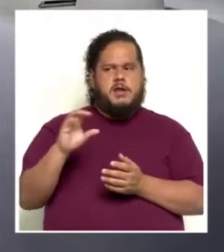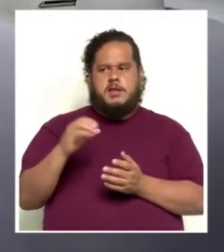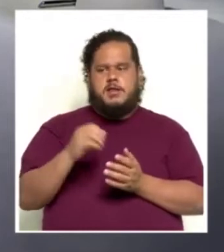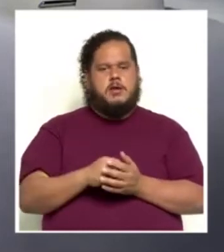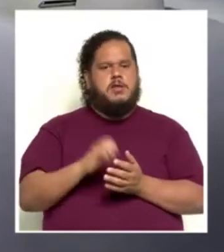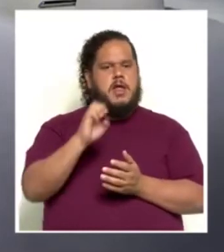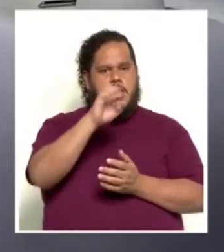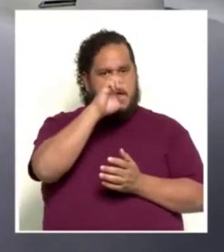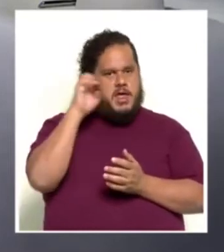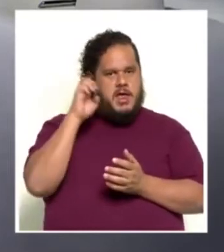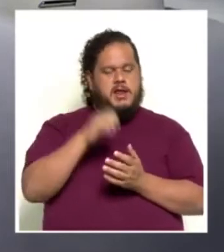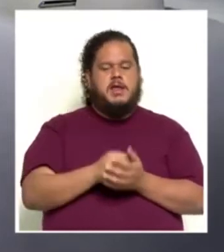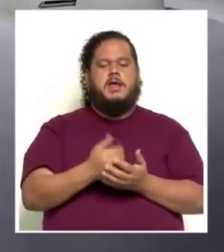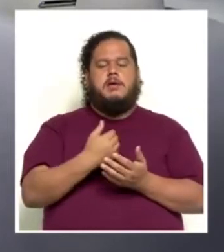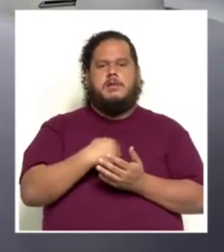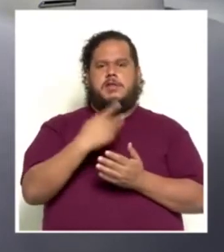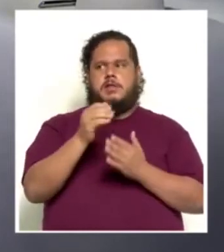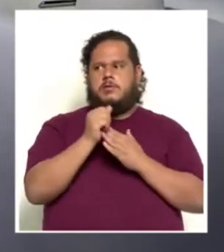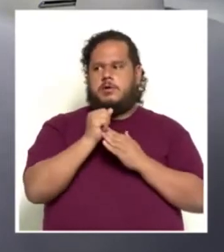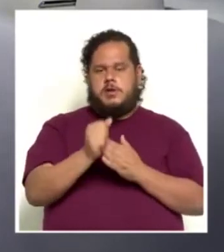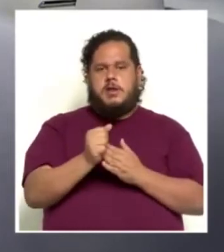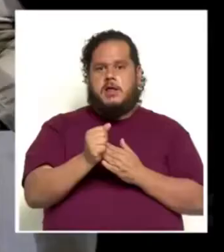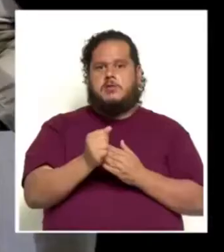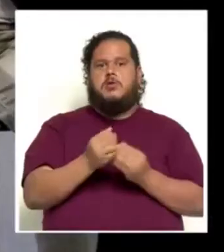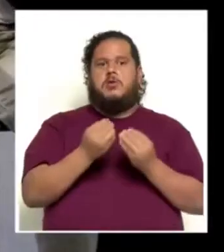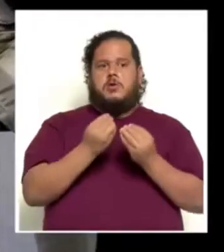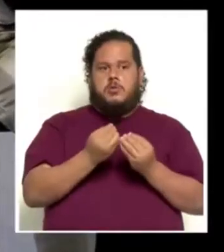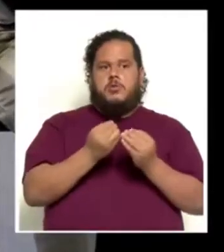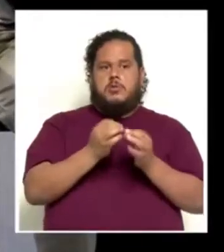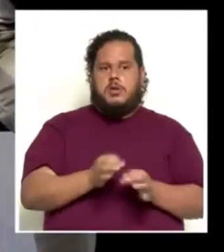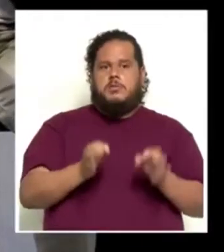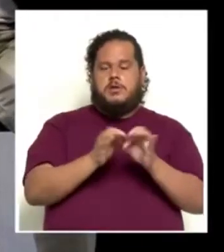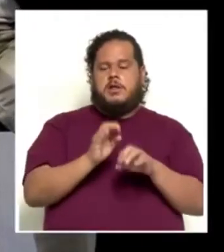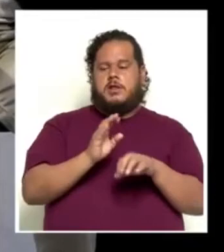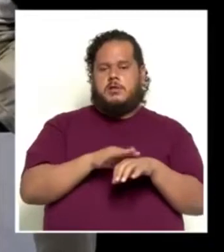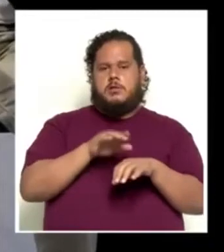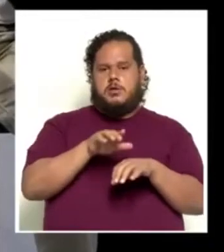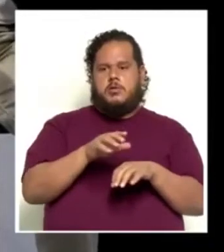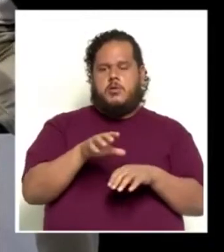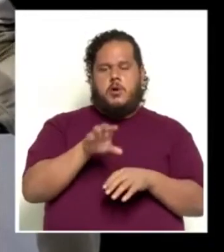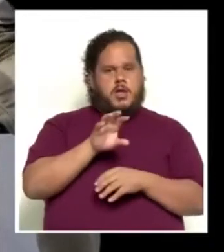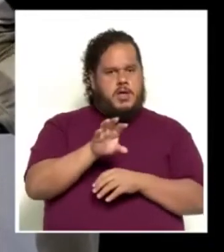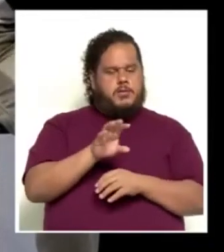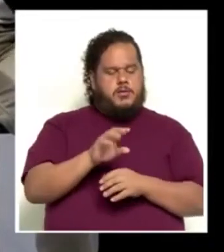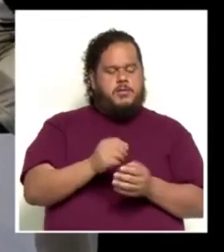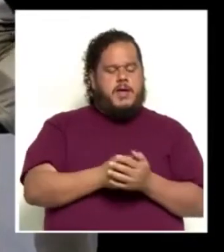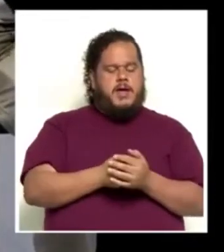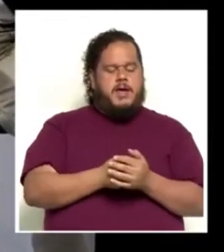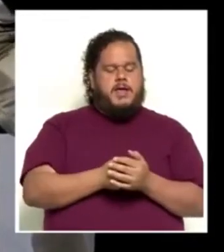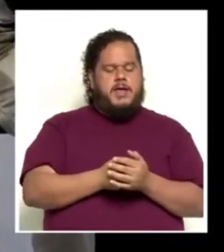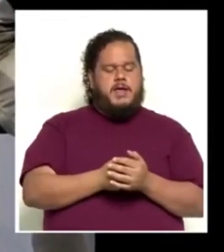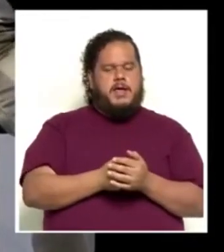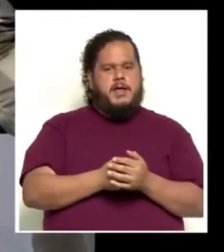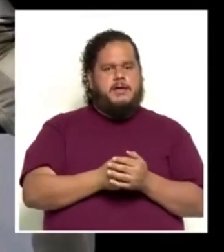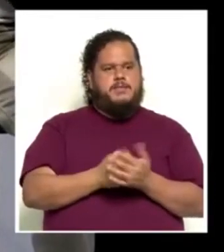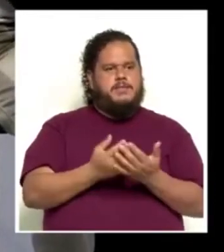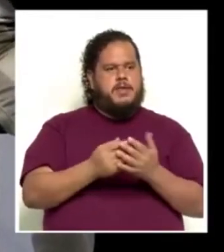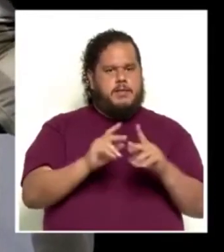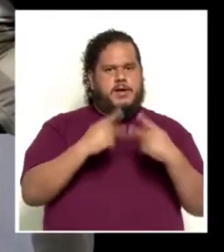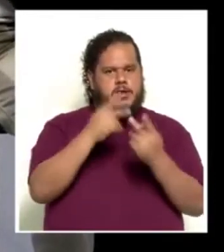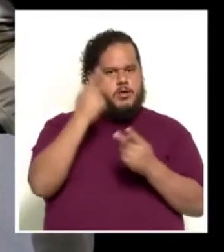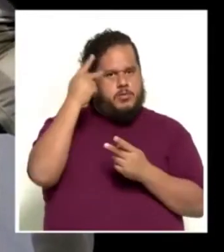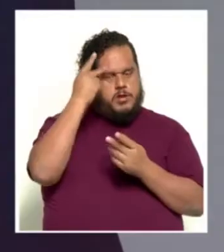Eli Feinsack va a tener un liderazgo muy pronunciado sobre su propia fracción. En otras fracciones